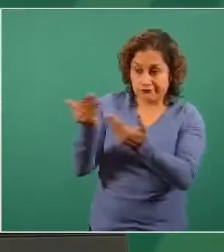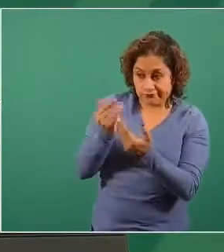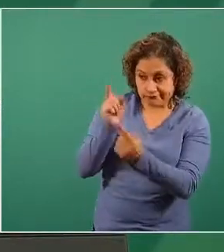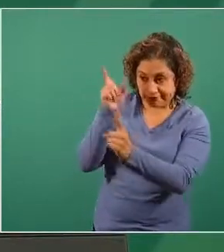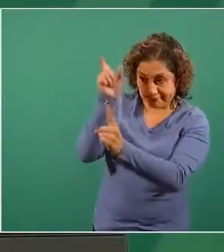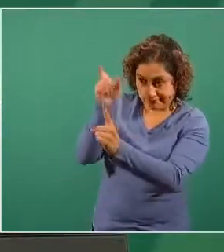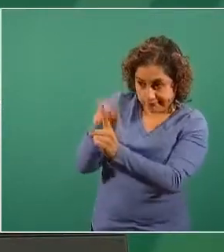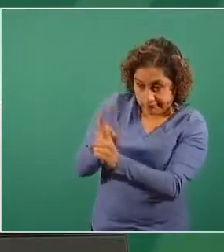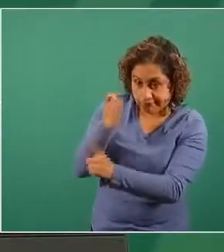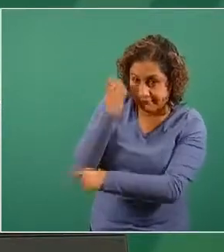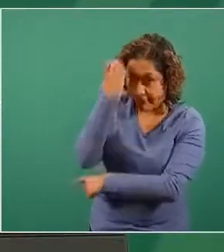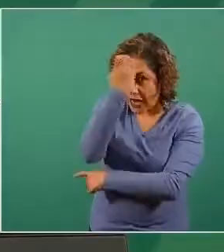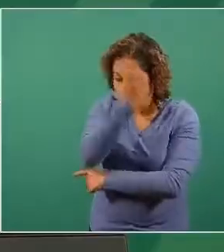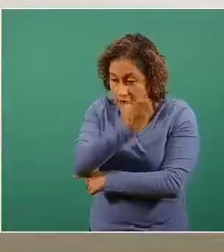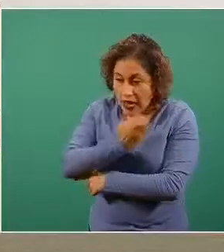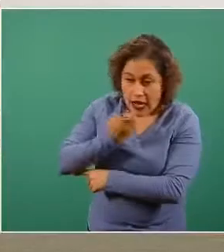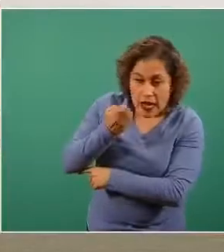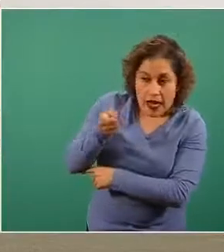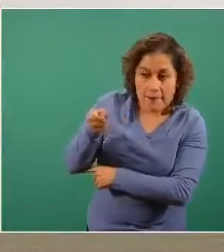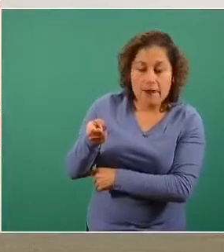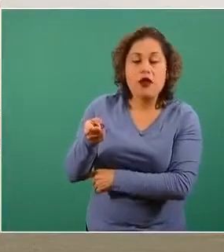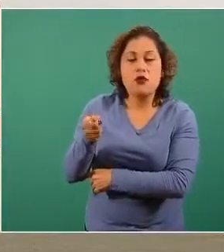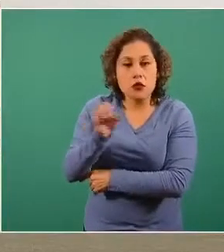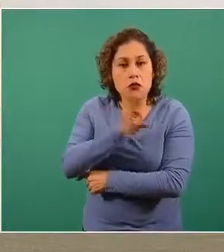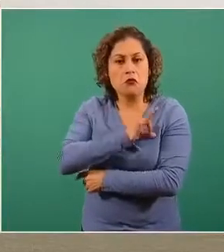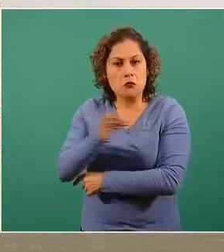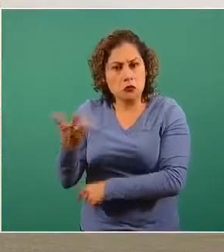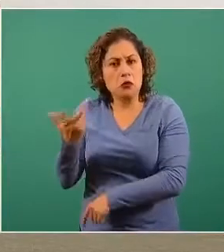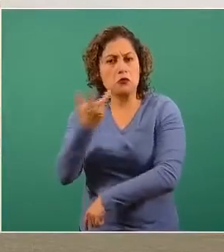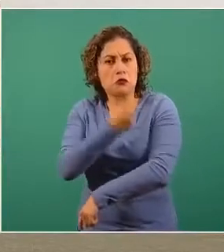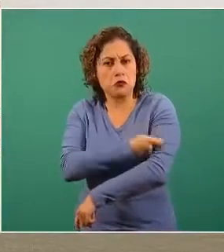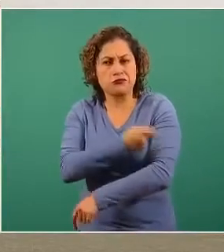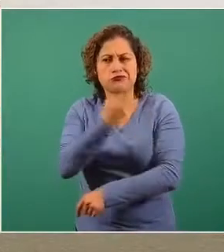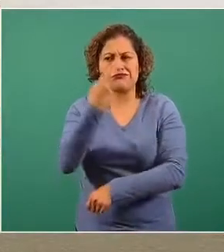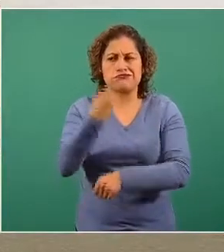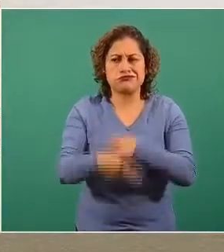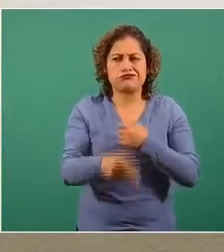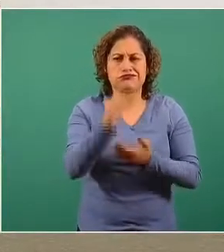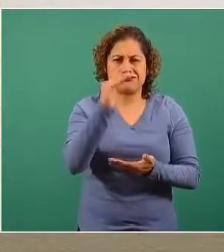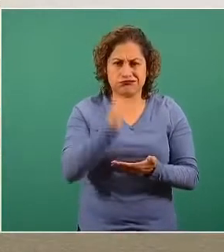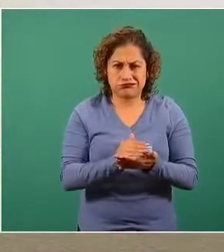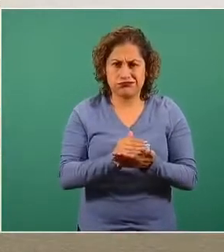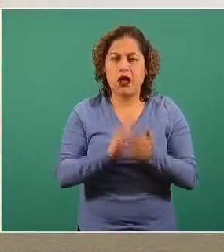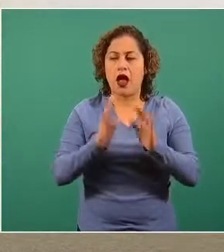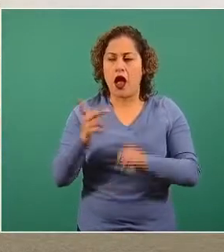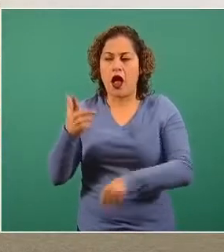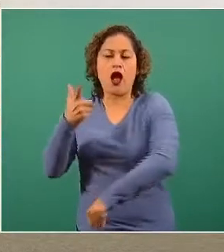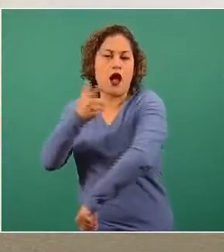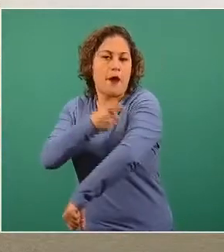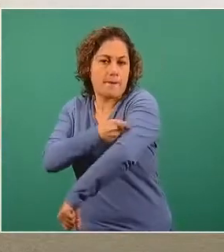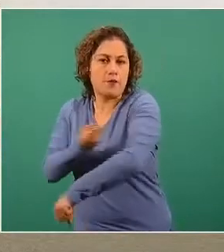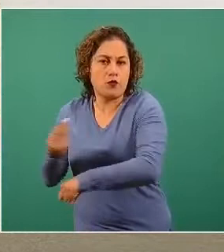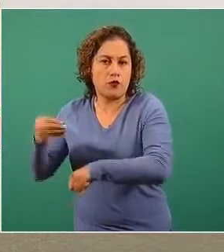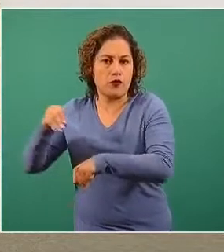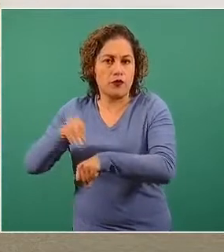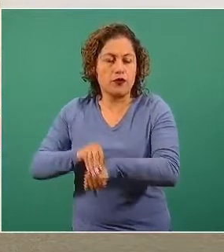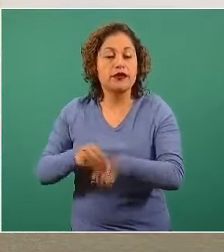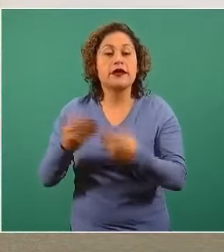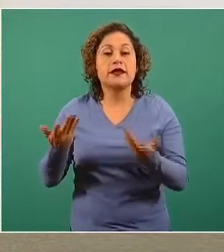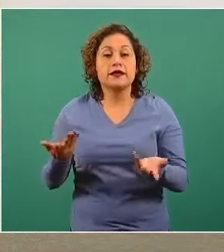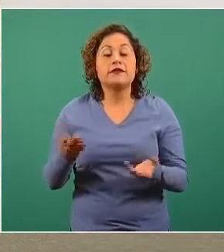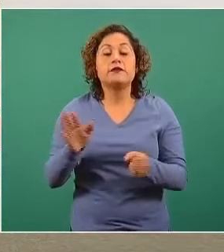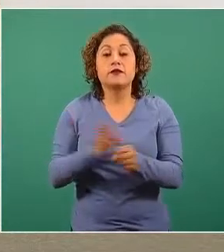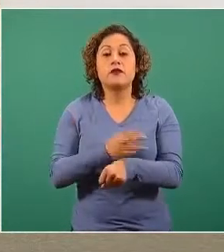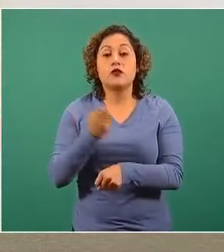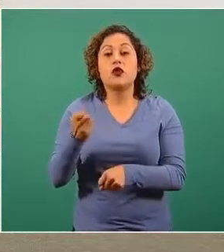que el beneficio es mayor que el riesgo que se tiene, se aplica la vacuna, y también para eso se tiene estos